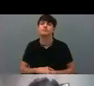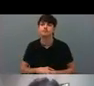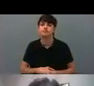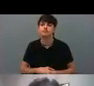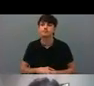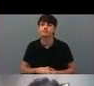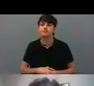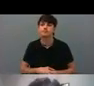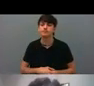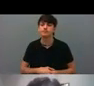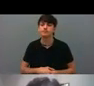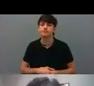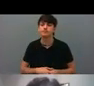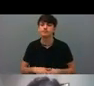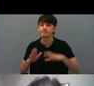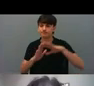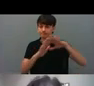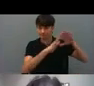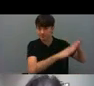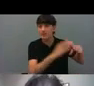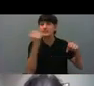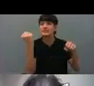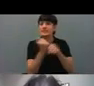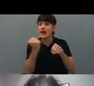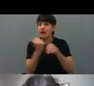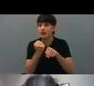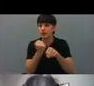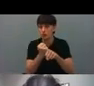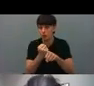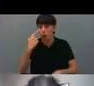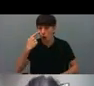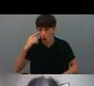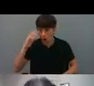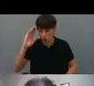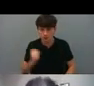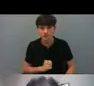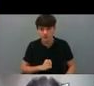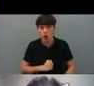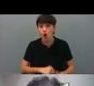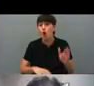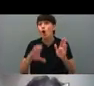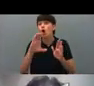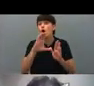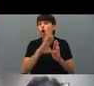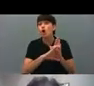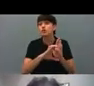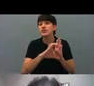Pero pasemos al trabajo. Ojo lo que se supone que la Constitución española nos